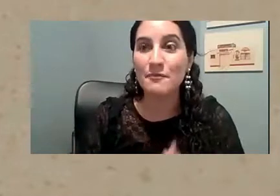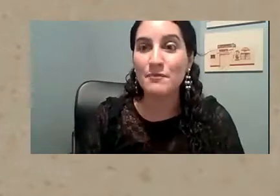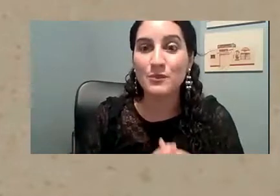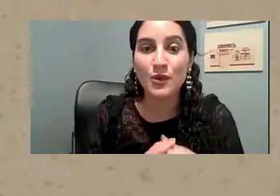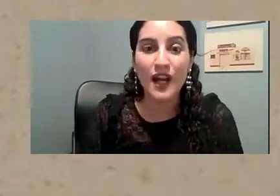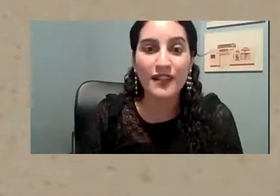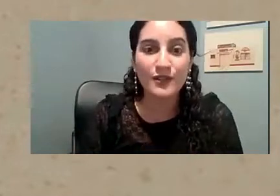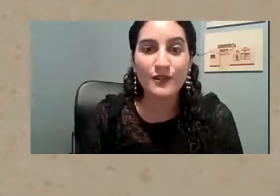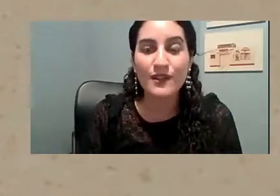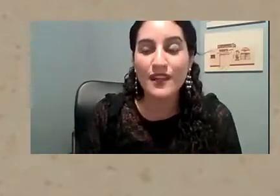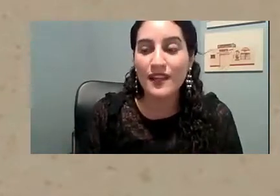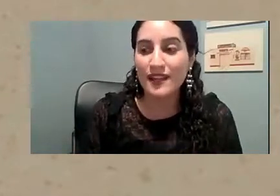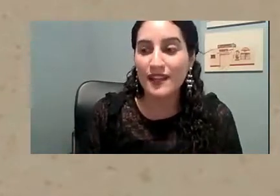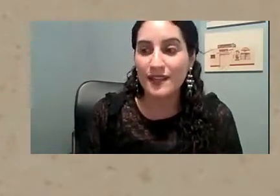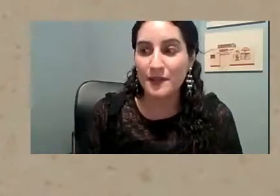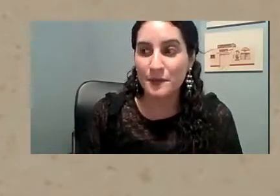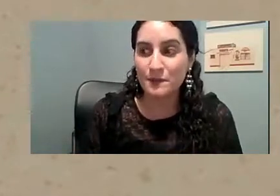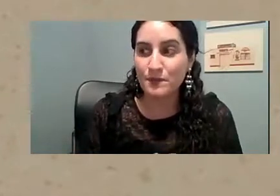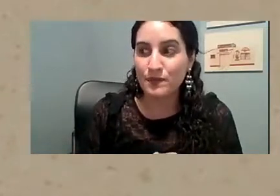están siempre buscando